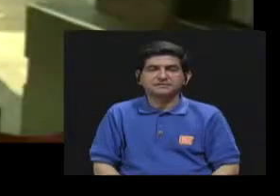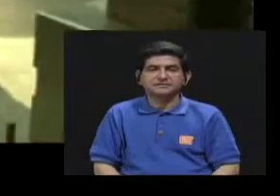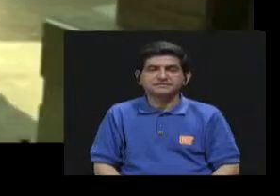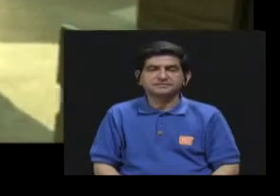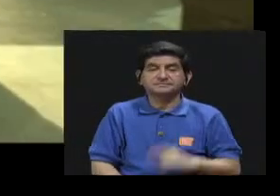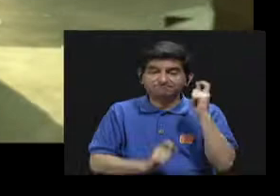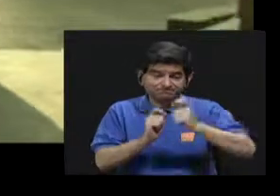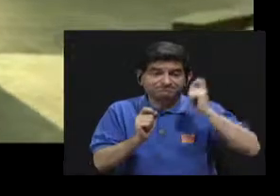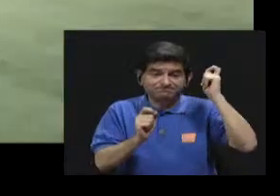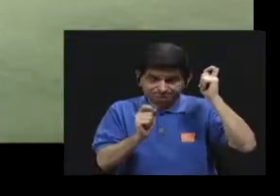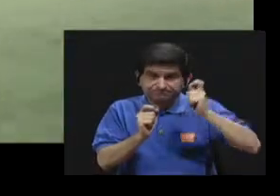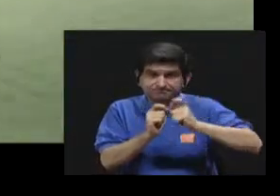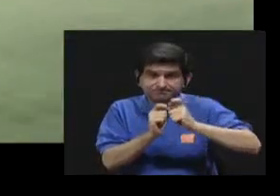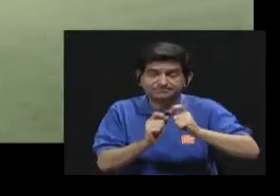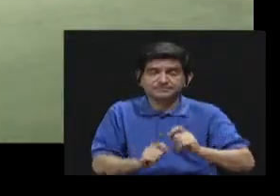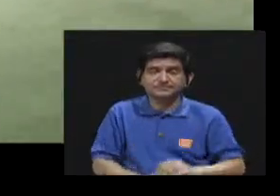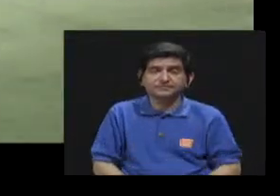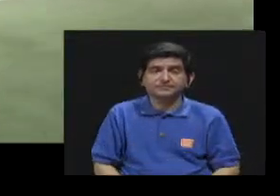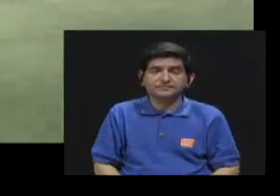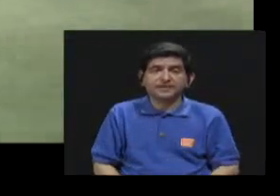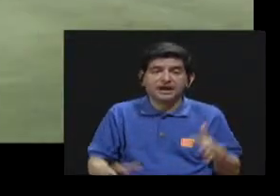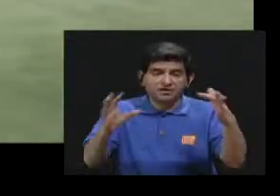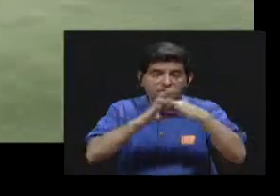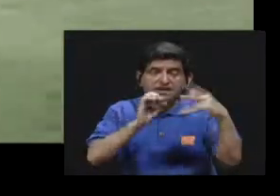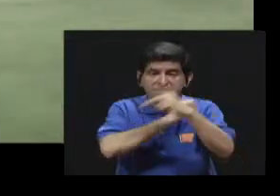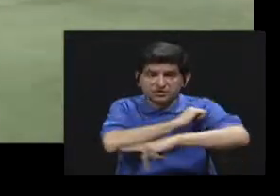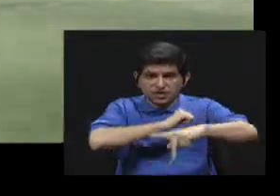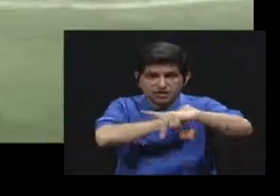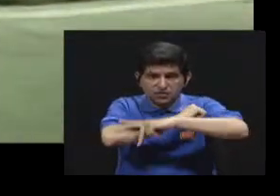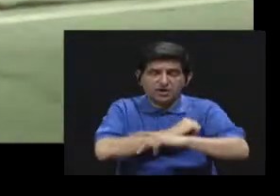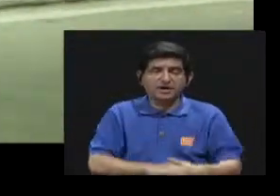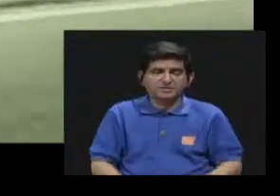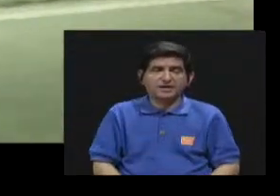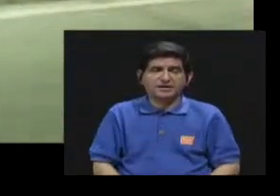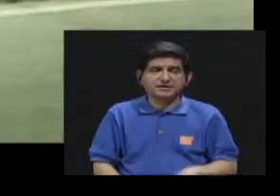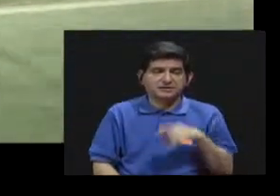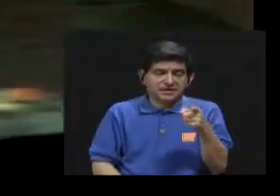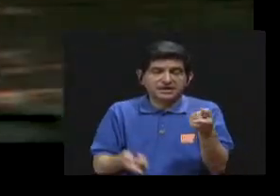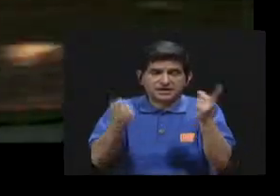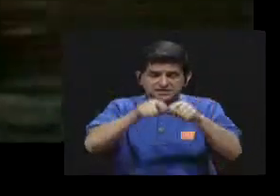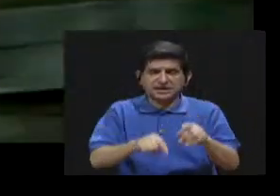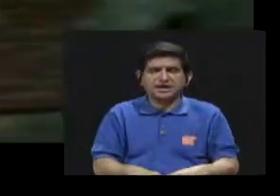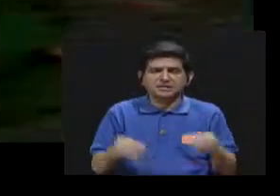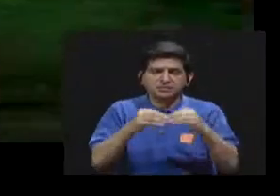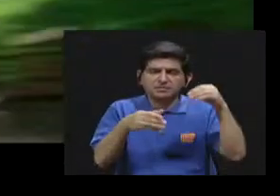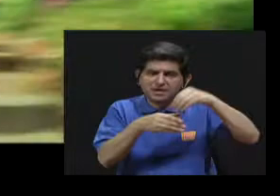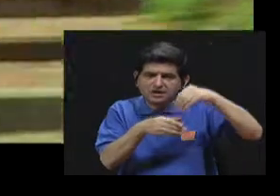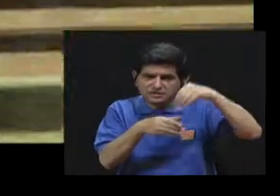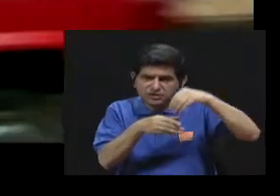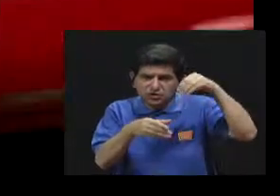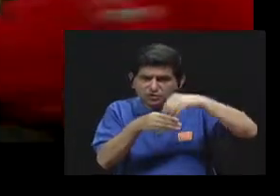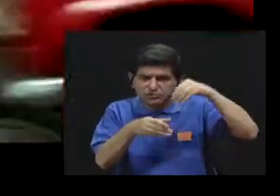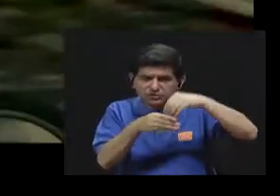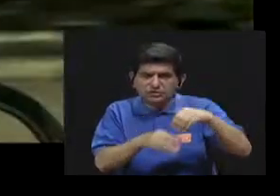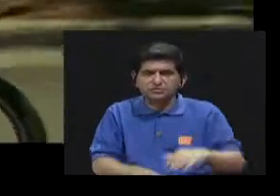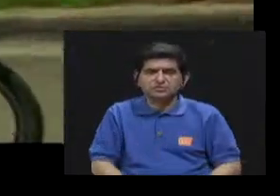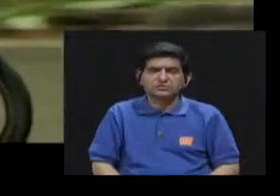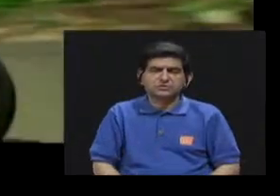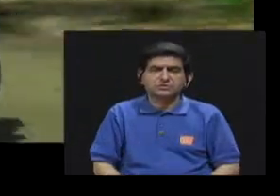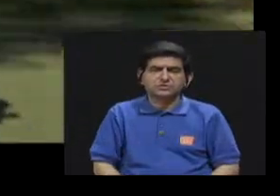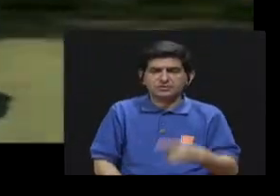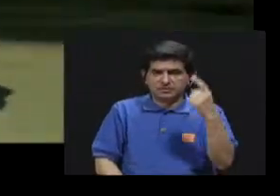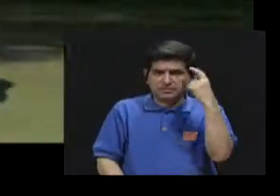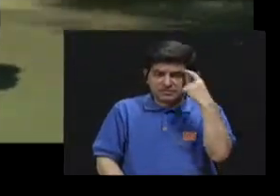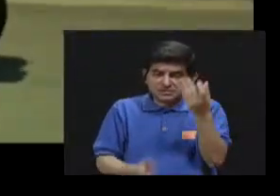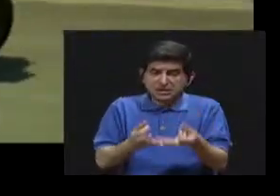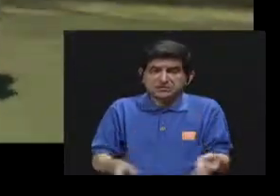es exactamente referente al país que ha sido quien ha aportado más, ¿verdad? Digamos, a